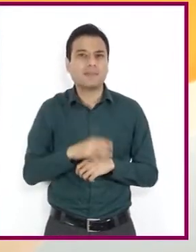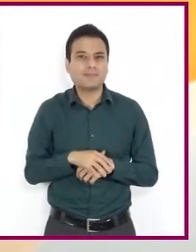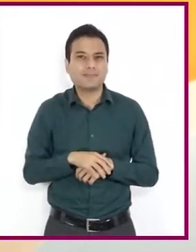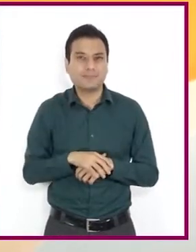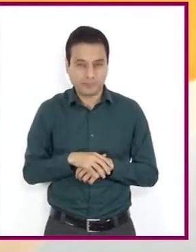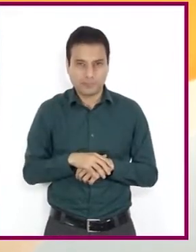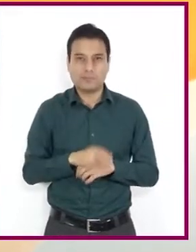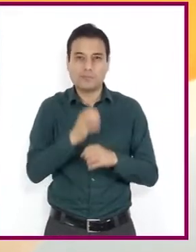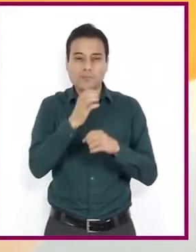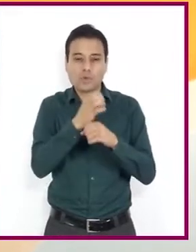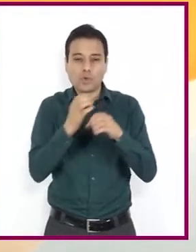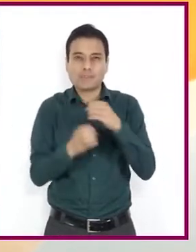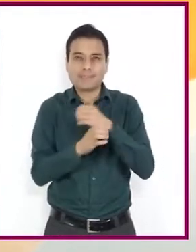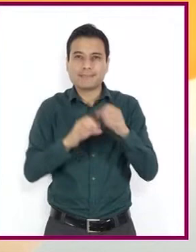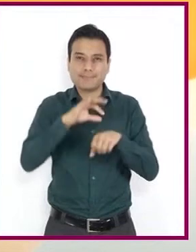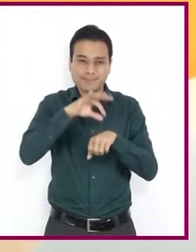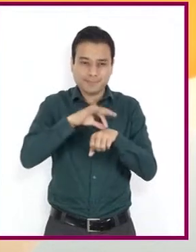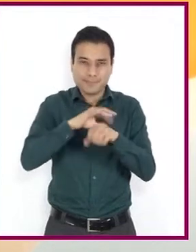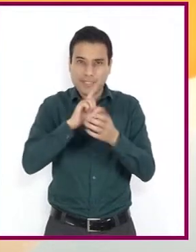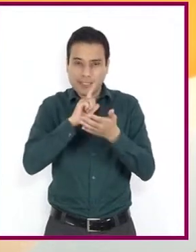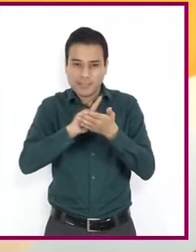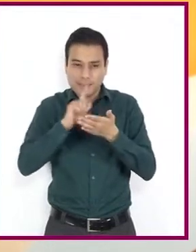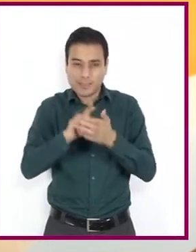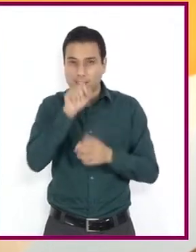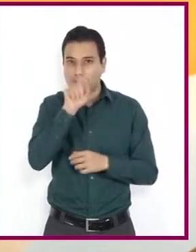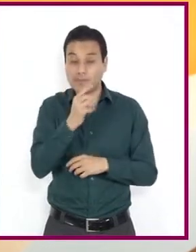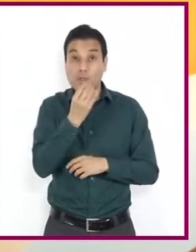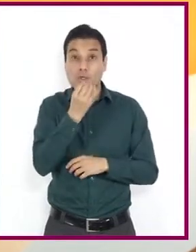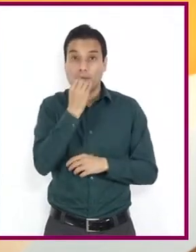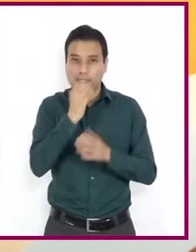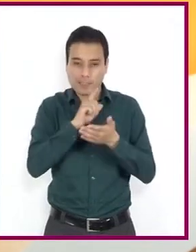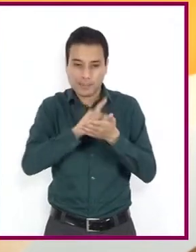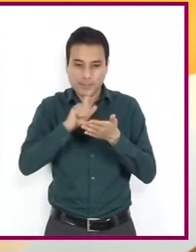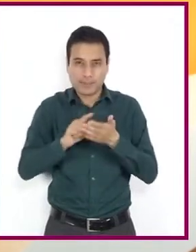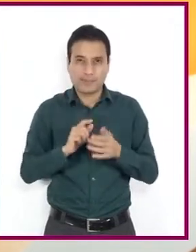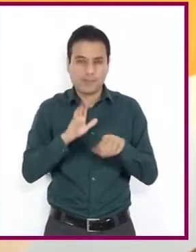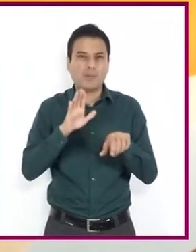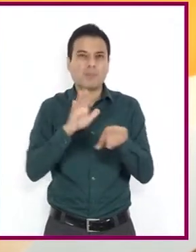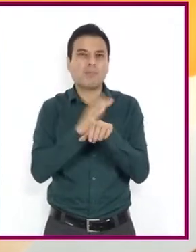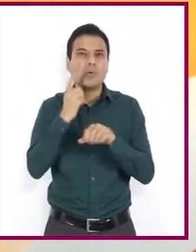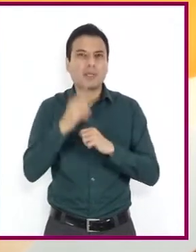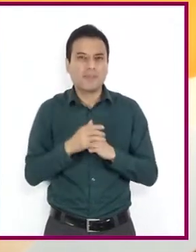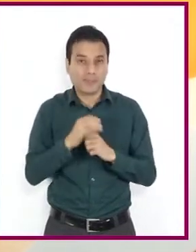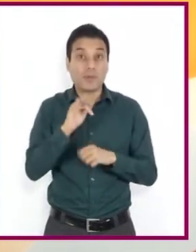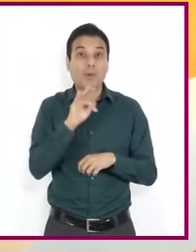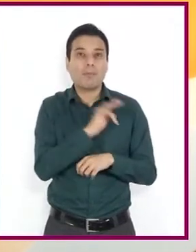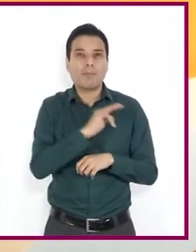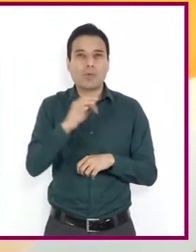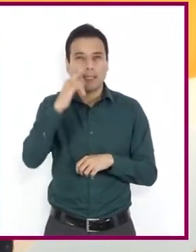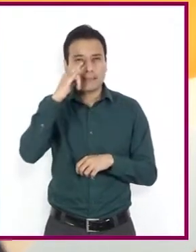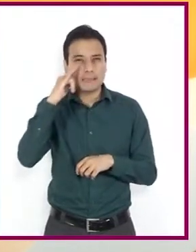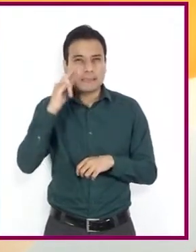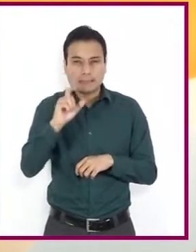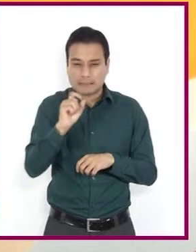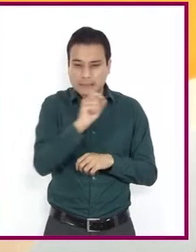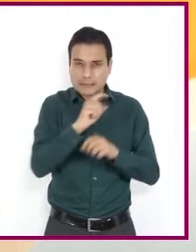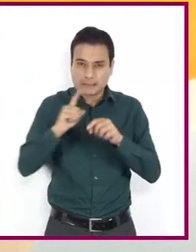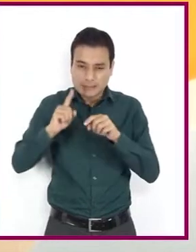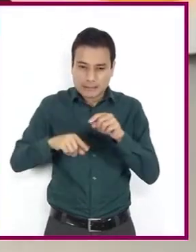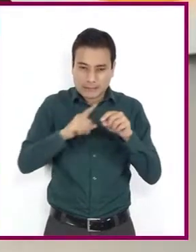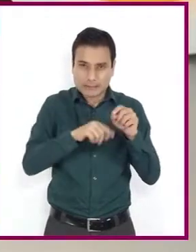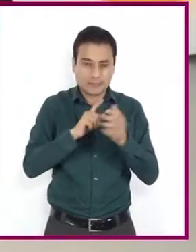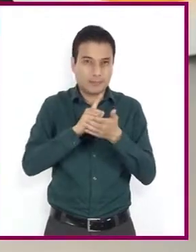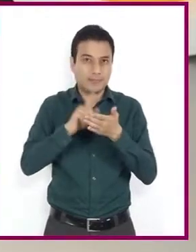material quirúrgico y desinfectar ciertos alimentos, ya que en ambos casos eliminan microorganismos causantes de